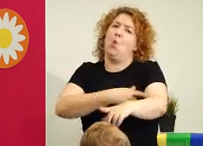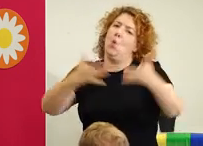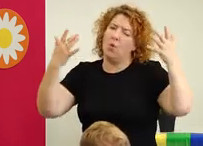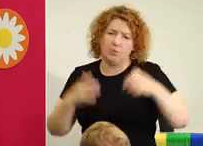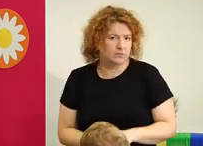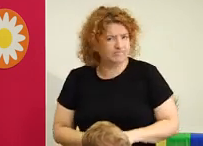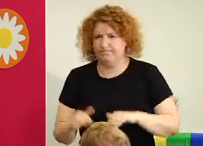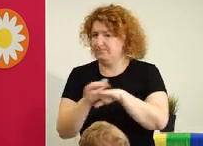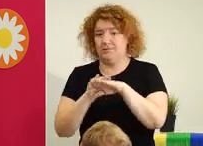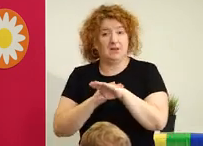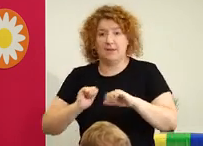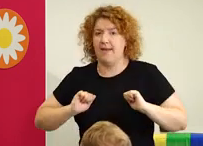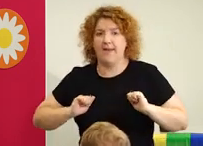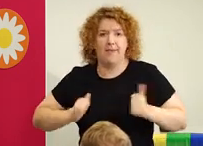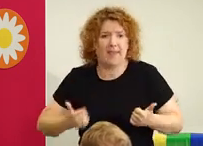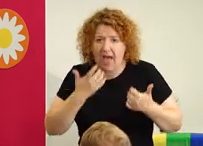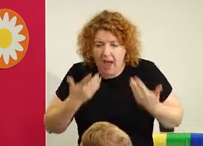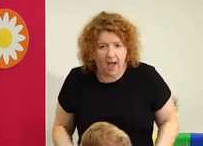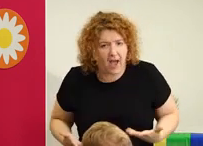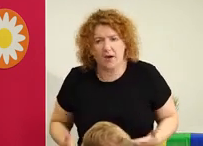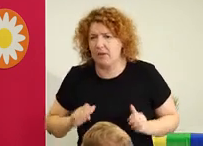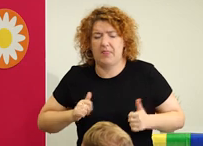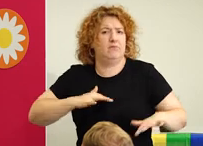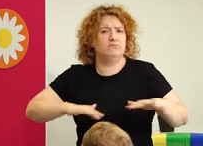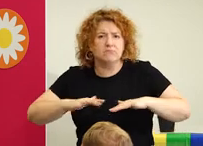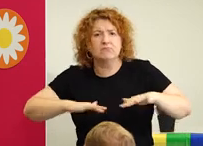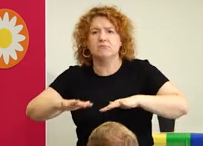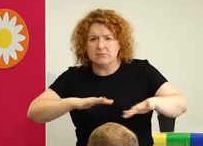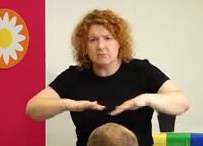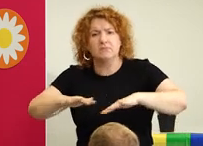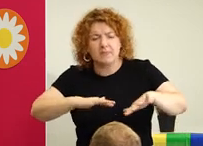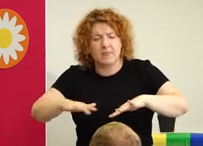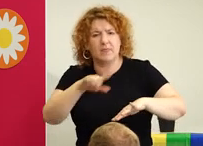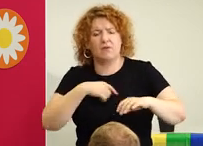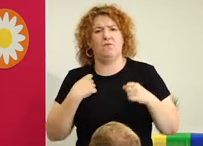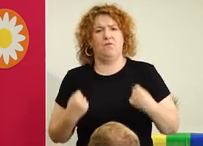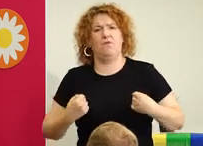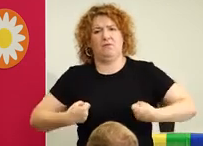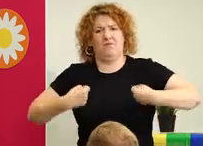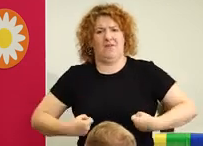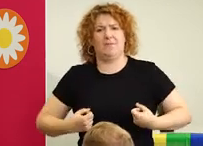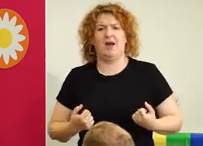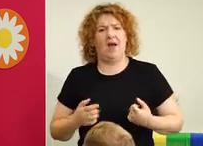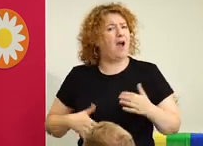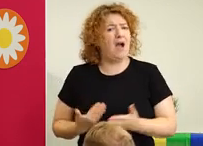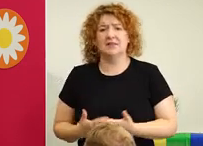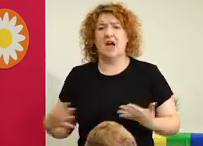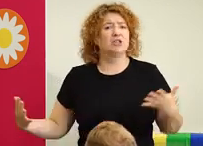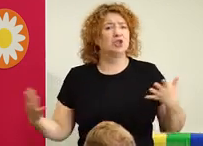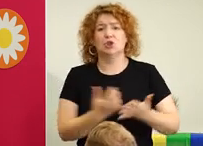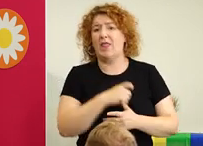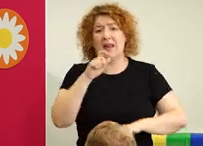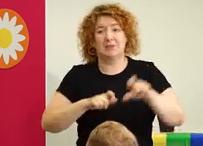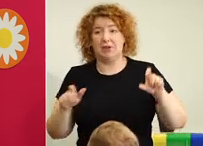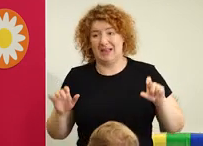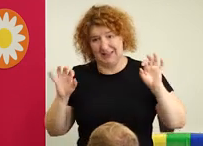lejos. Esto no ha hecho más que empezar y tenemos que seguir empujando con más fuerza y firmeza si cabe hasta que todas las personas,